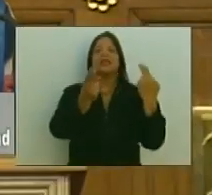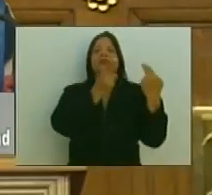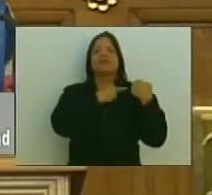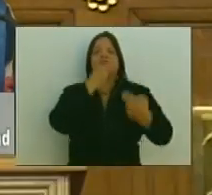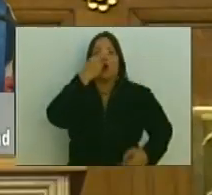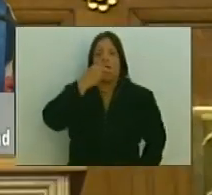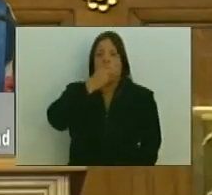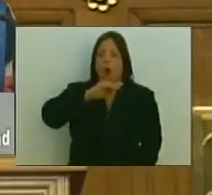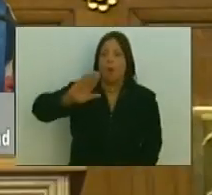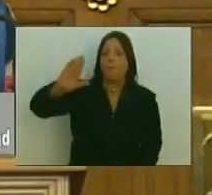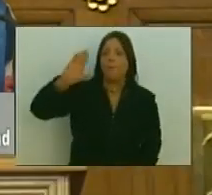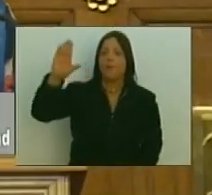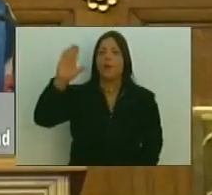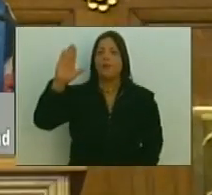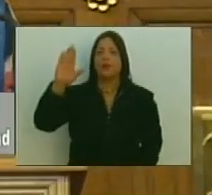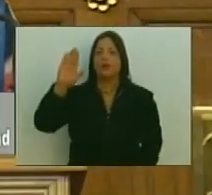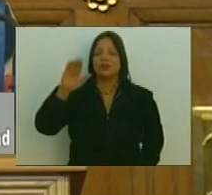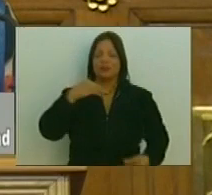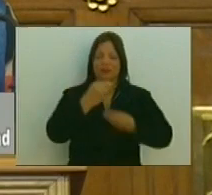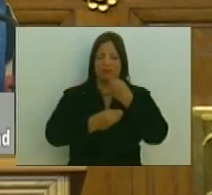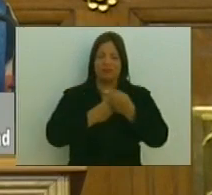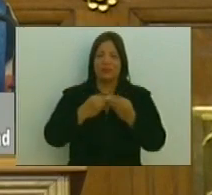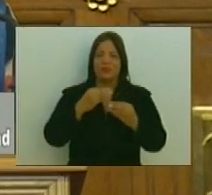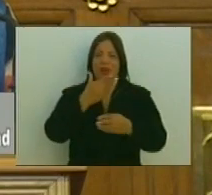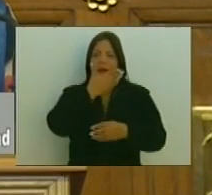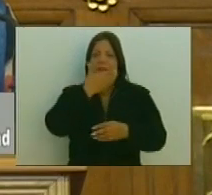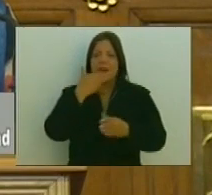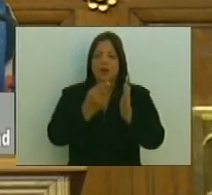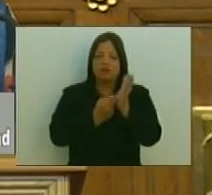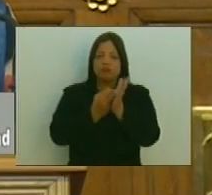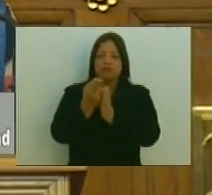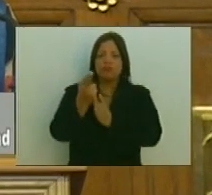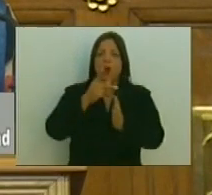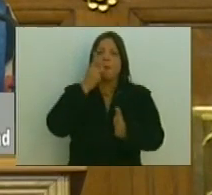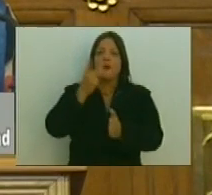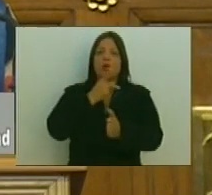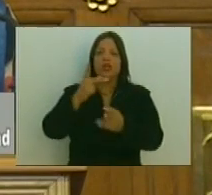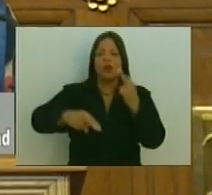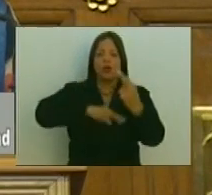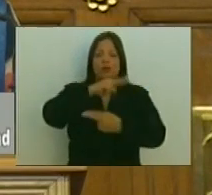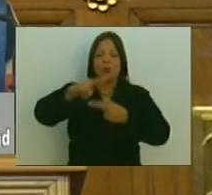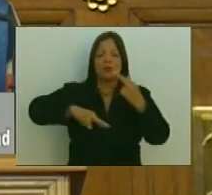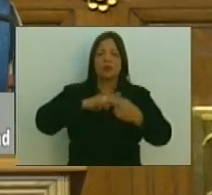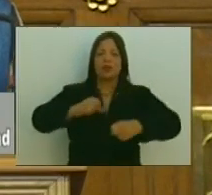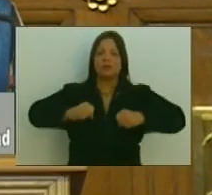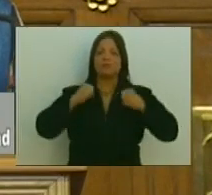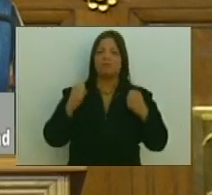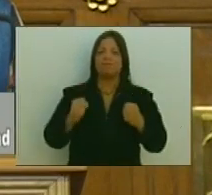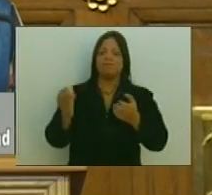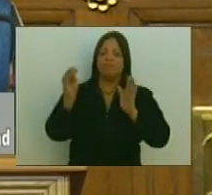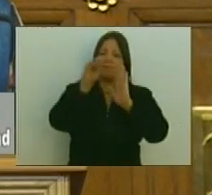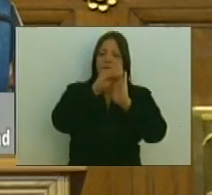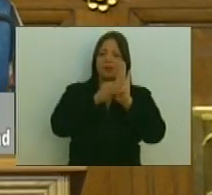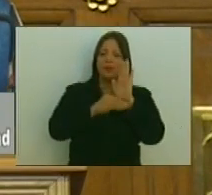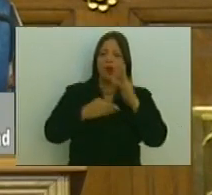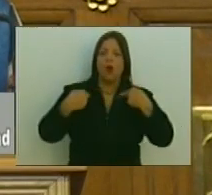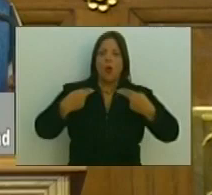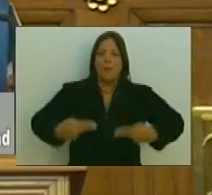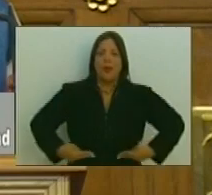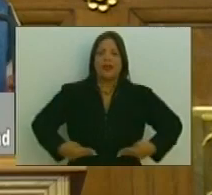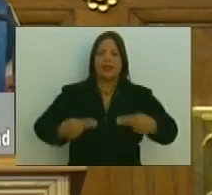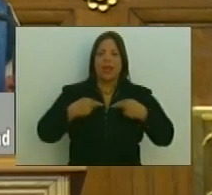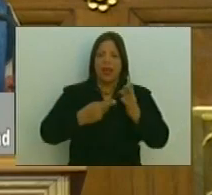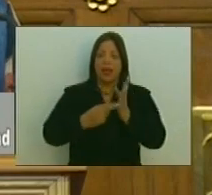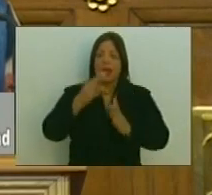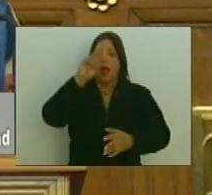y voluntad de lograr la mayor eficacia política y calidad revolucionaria, apegado a principios humanísticos, éticos